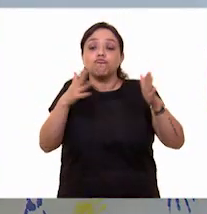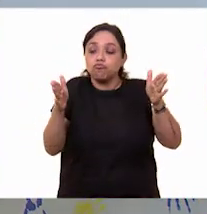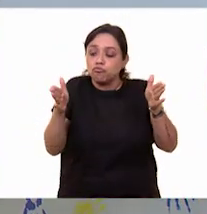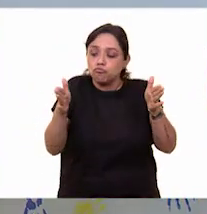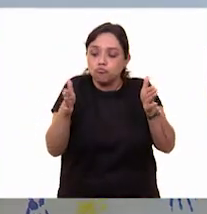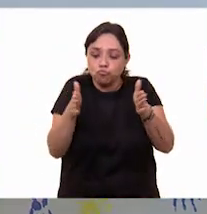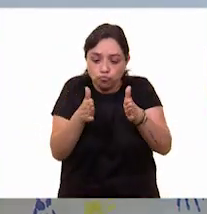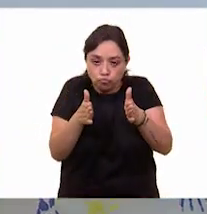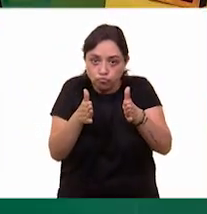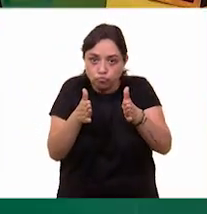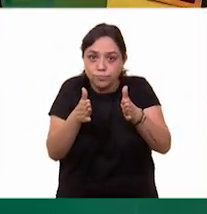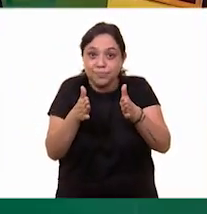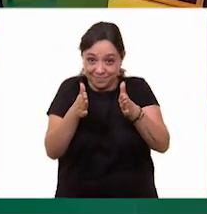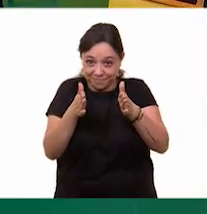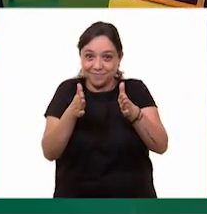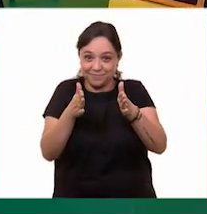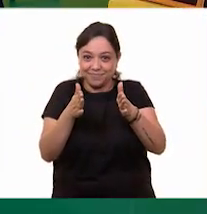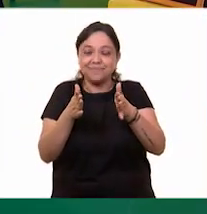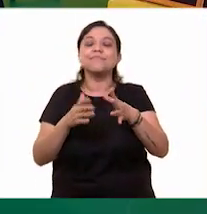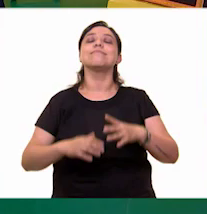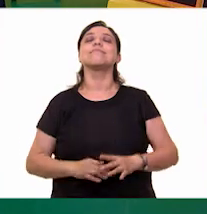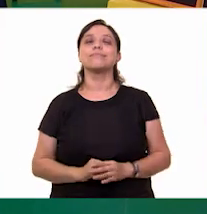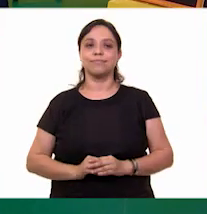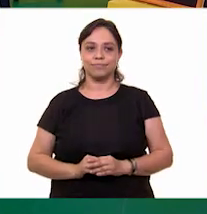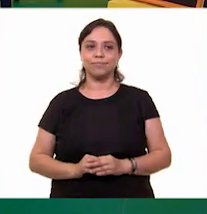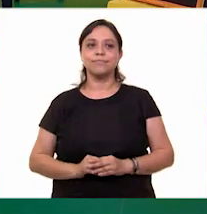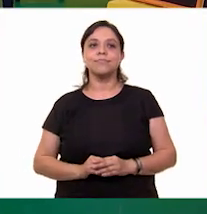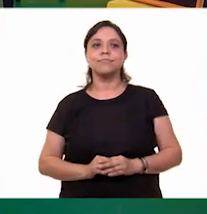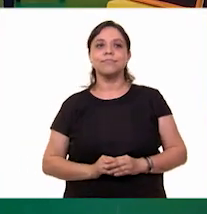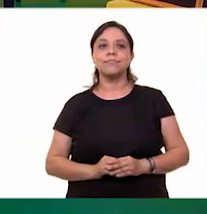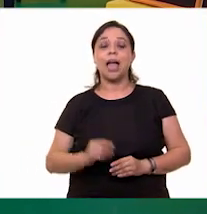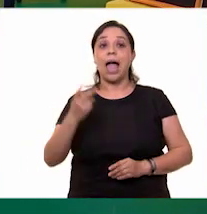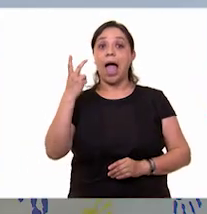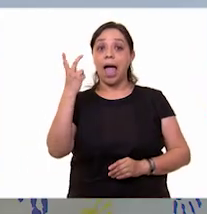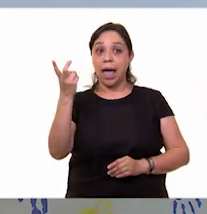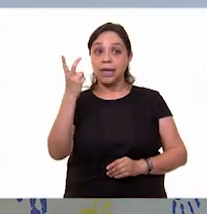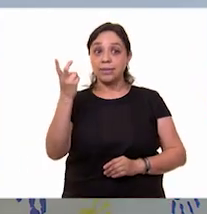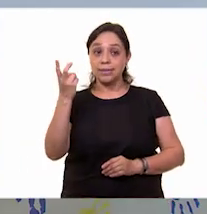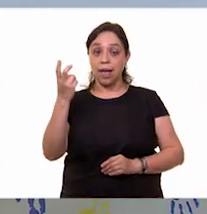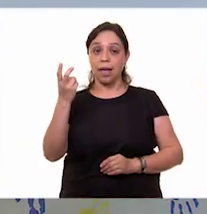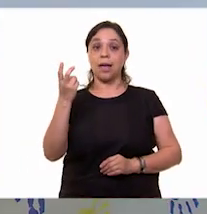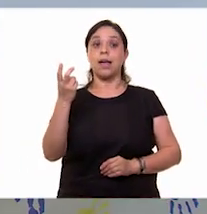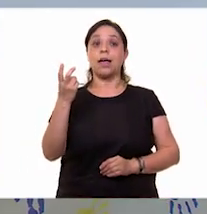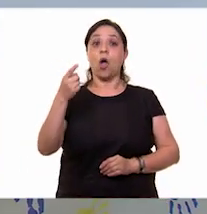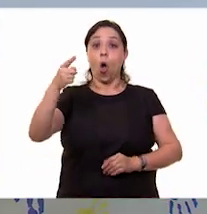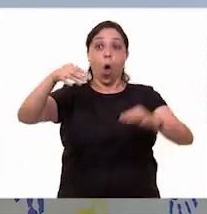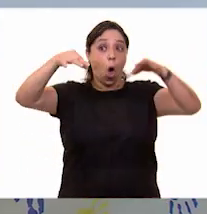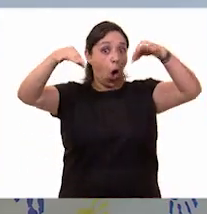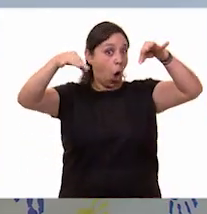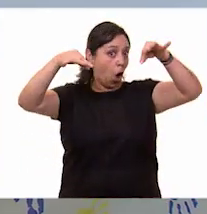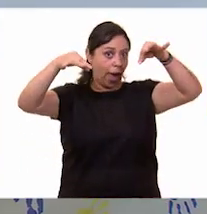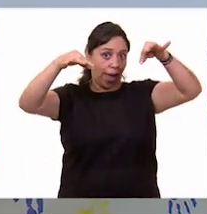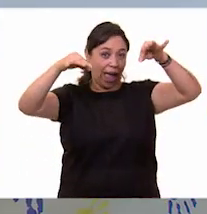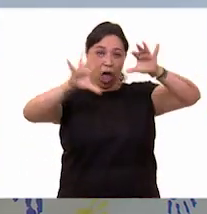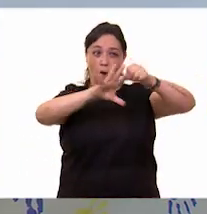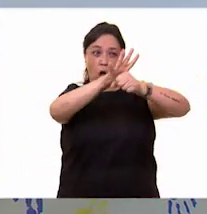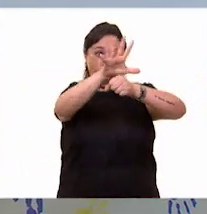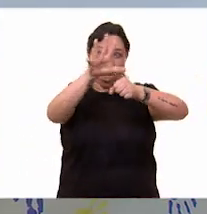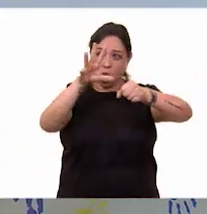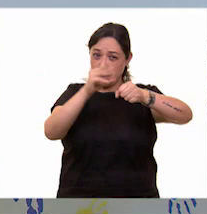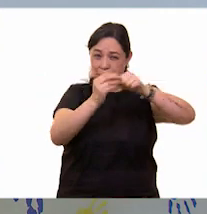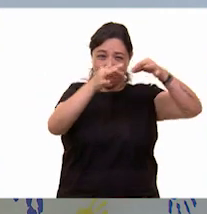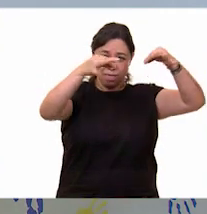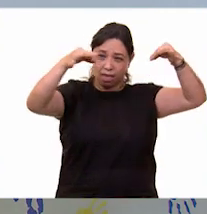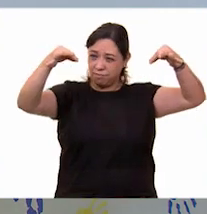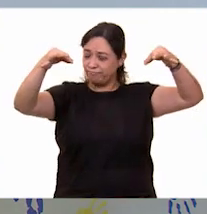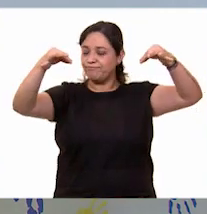pequeños. Ajá. Y para esto ya no puedo utilizar toda mi hoja completa. Lo que voy a